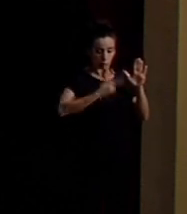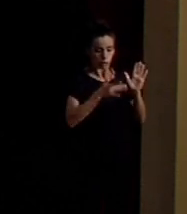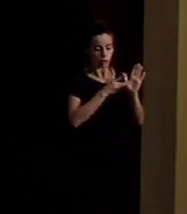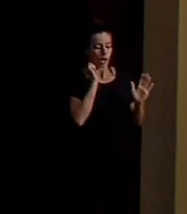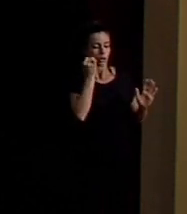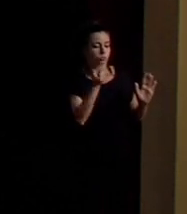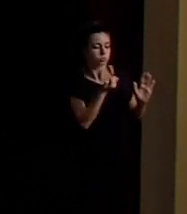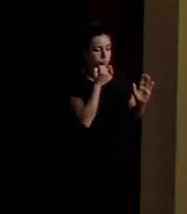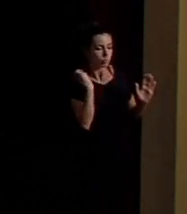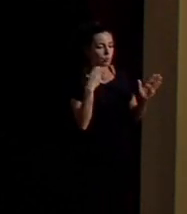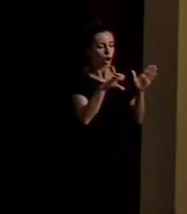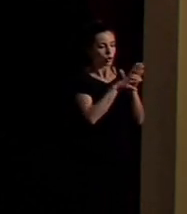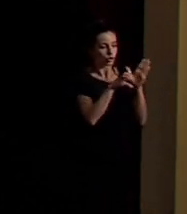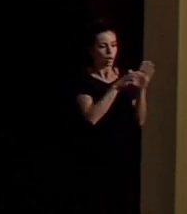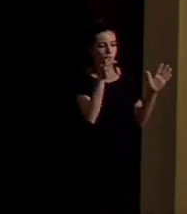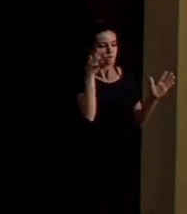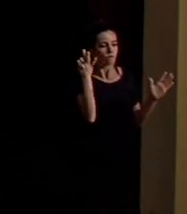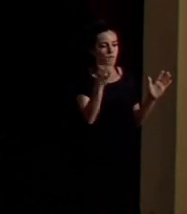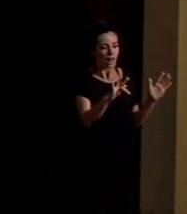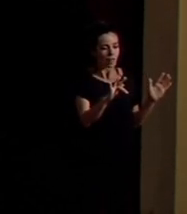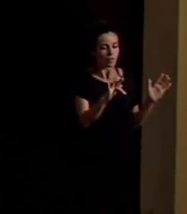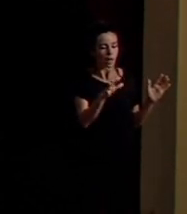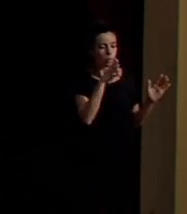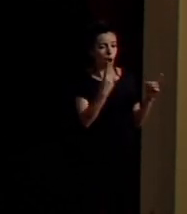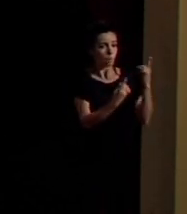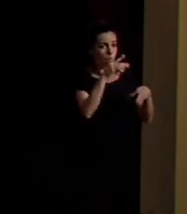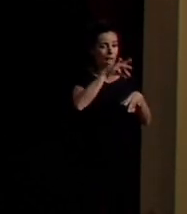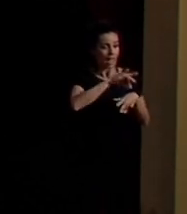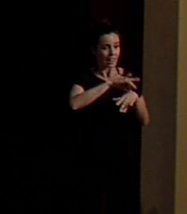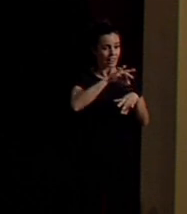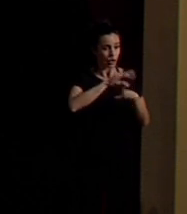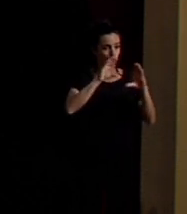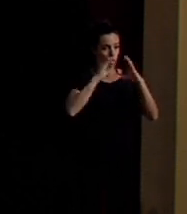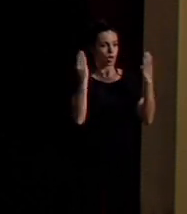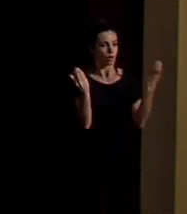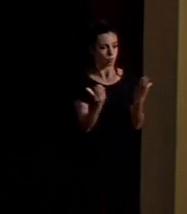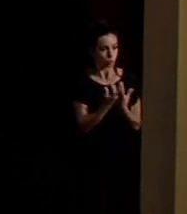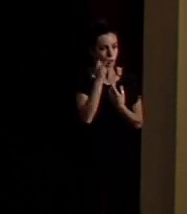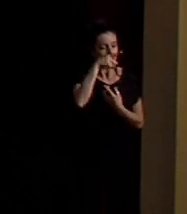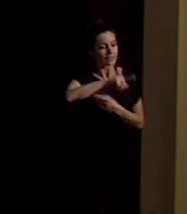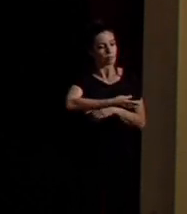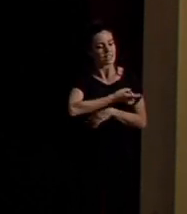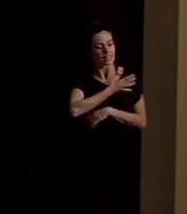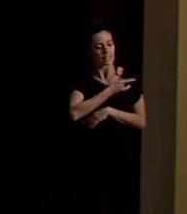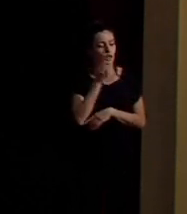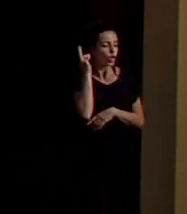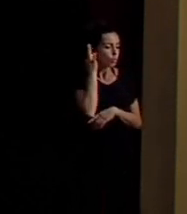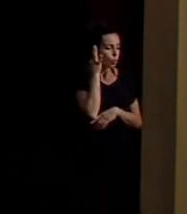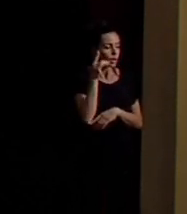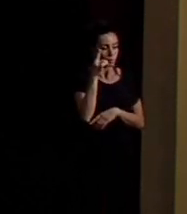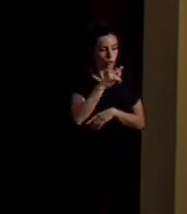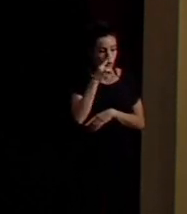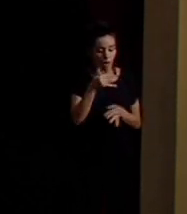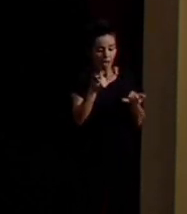el Consejo Constitucional francés por Médicos del Mundo y por sindicatos de mujeres prostituidas y,